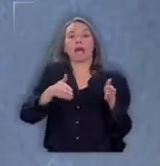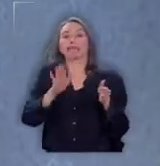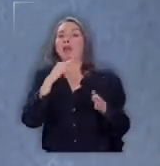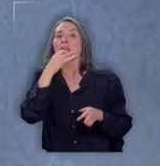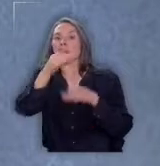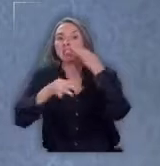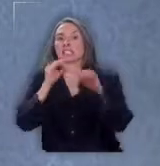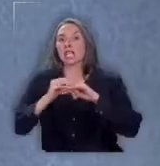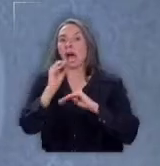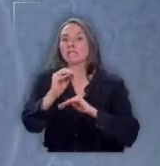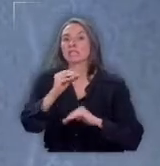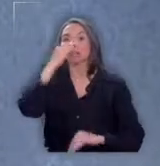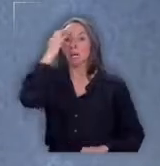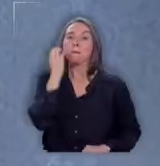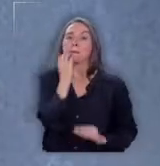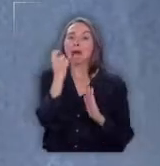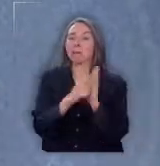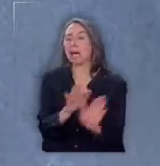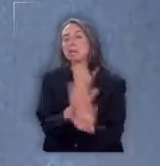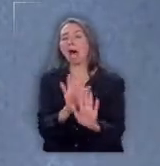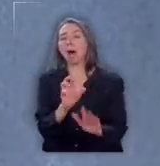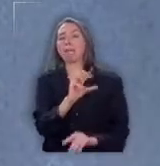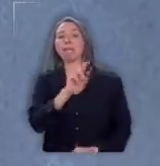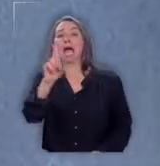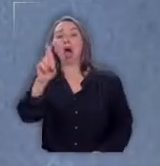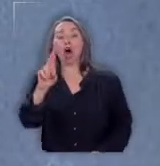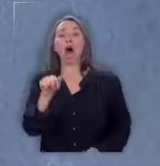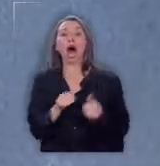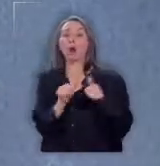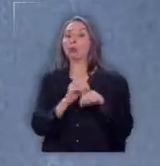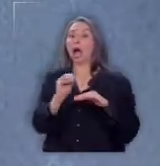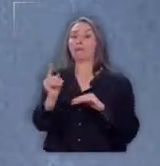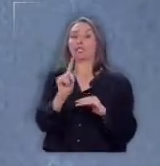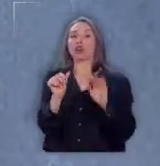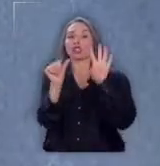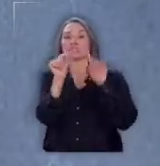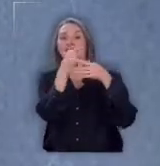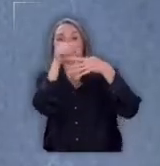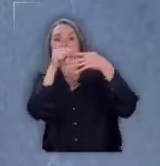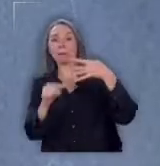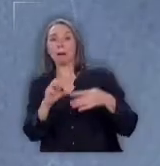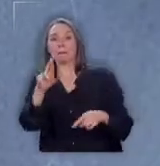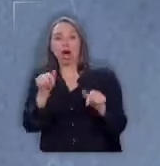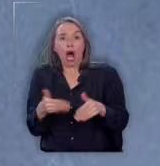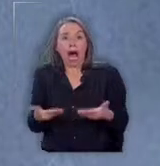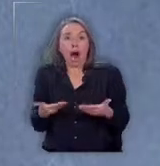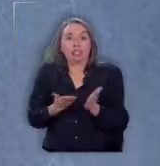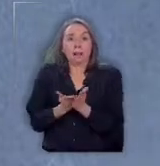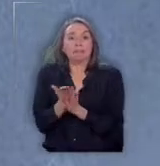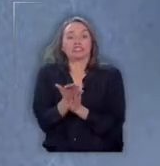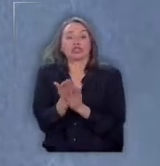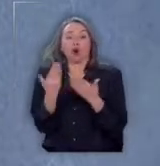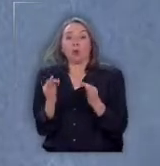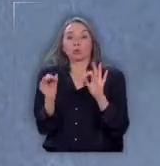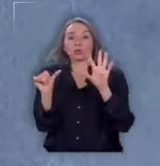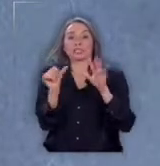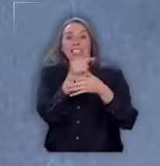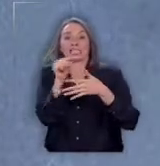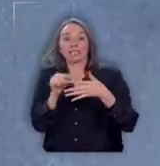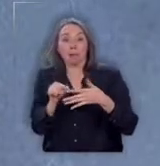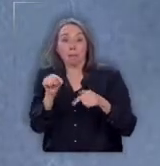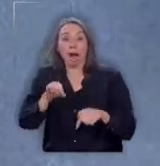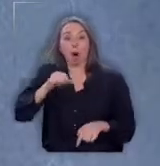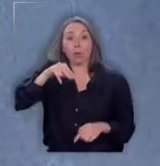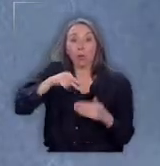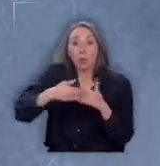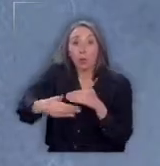en mayo hay que estar preparado para que viene lo peor ahora probablemente las autoridades dicen Bueno vamos a estar se semanas viviendo lo peor y ya estamos en esas se semanas escuchado otro especialista